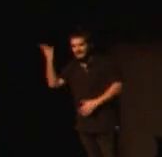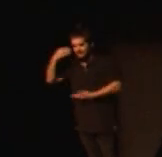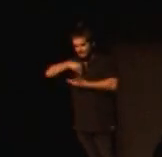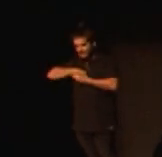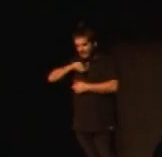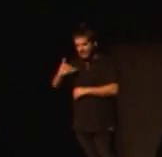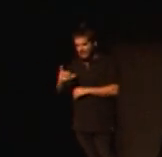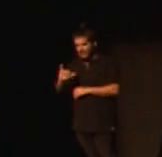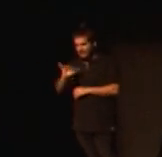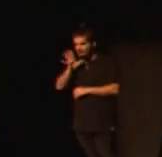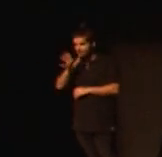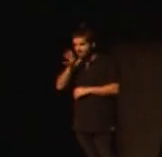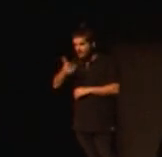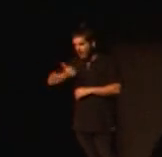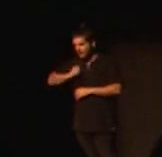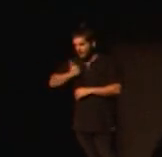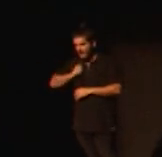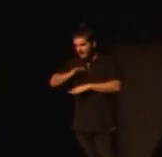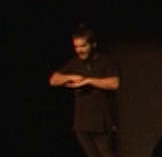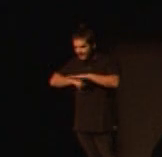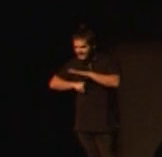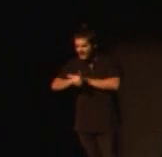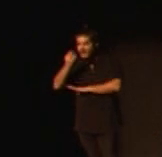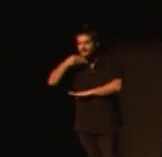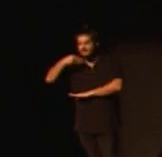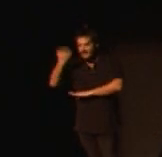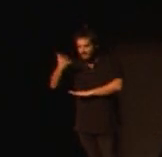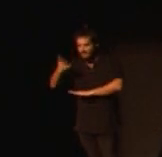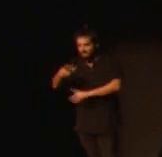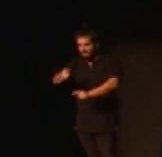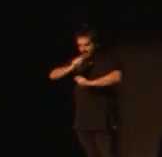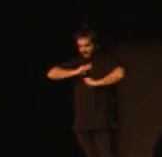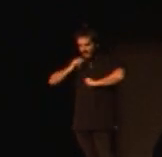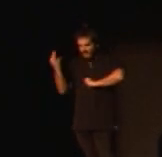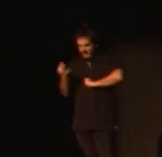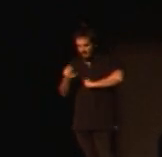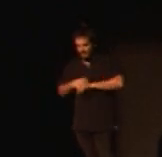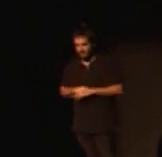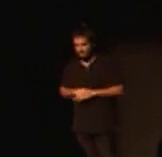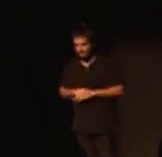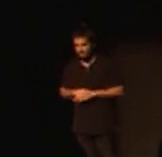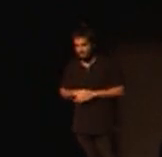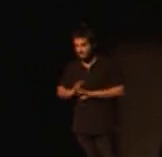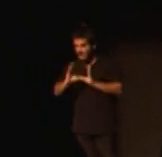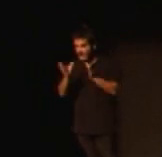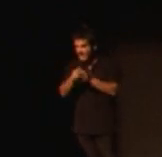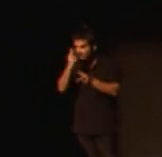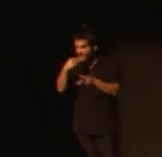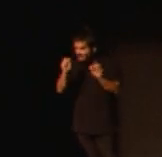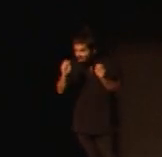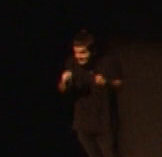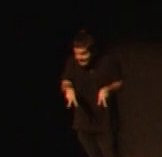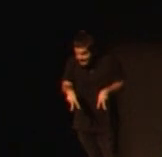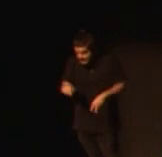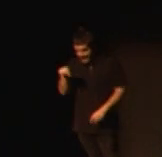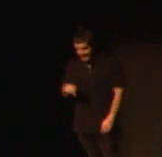de desarrollar ese talento. Hemos conseguido, y José Luis, sin el equipo de la ONCE que tienes en la región de Murcia, esto